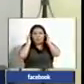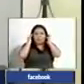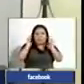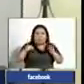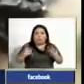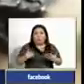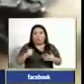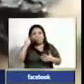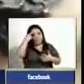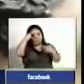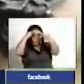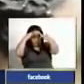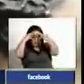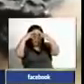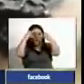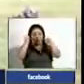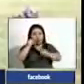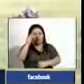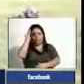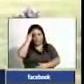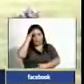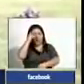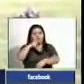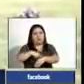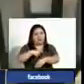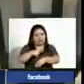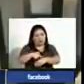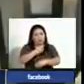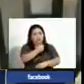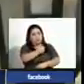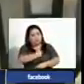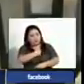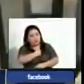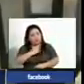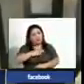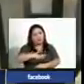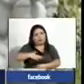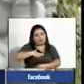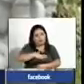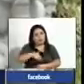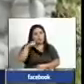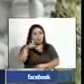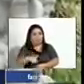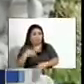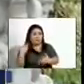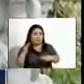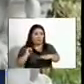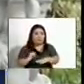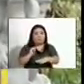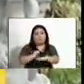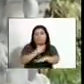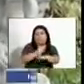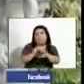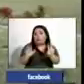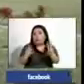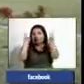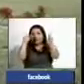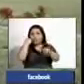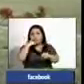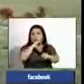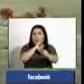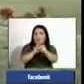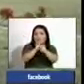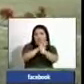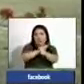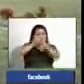mental. Saber llevar el periodo de duelo en las actuales condiciones impuestas por la pandemia.